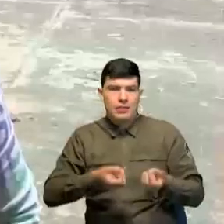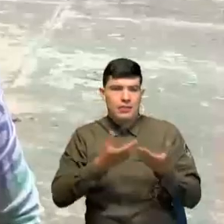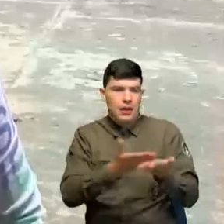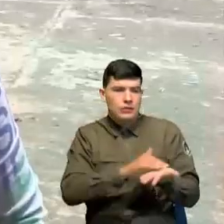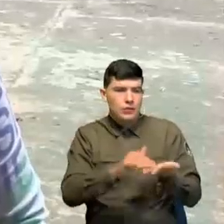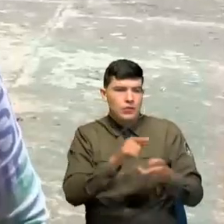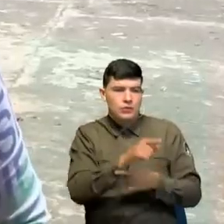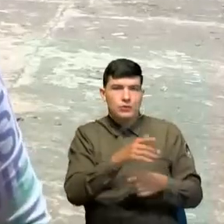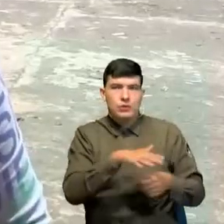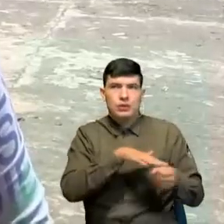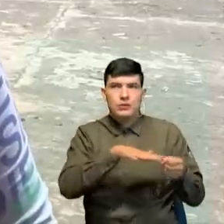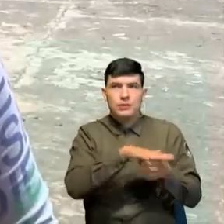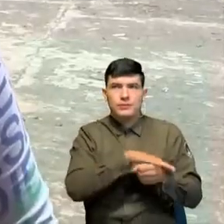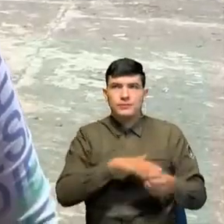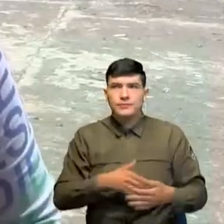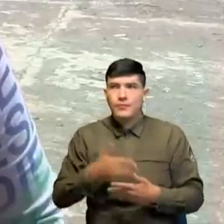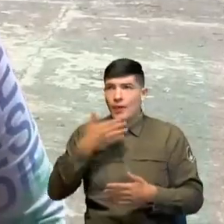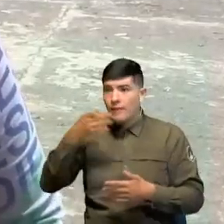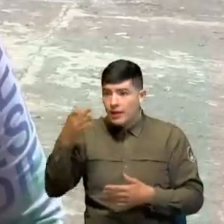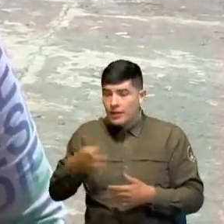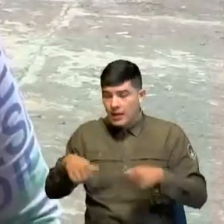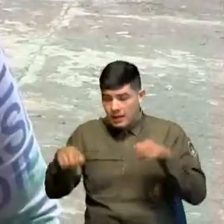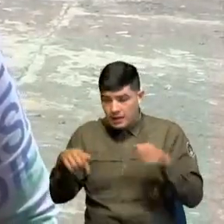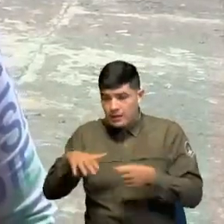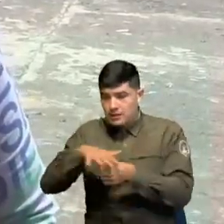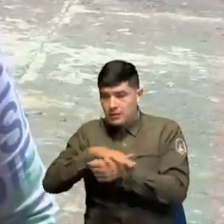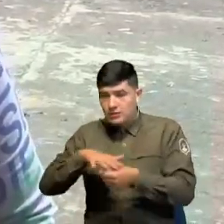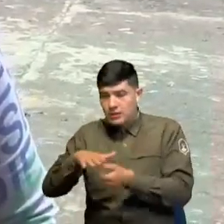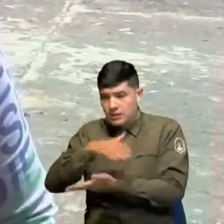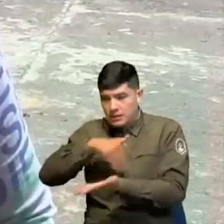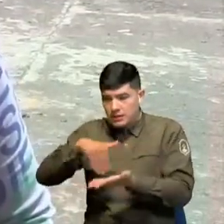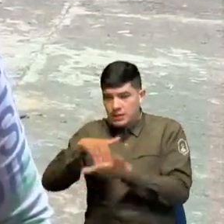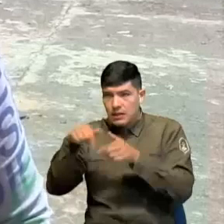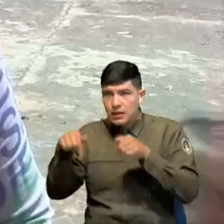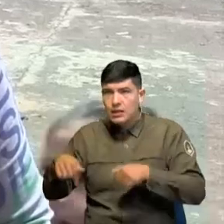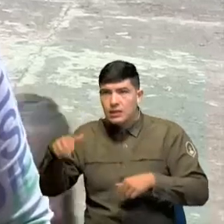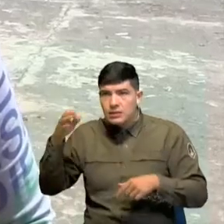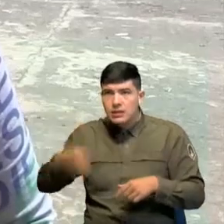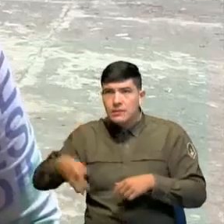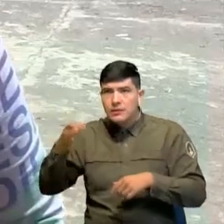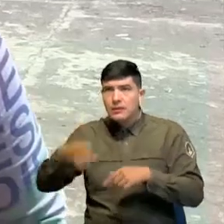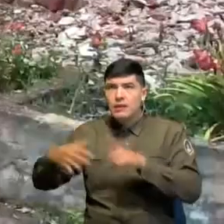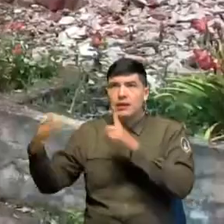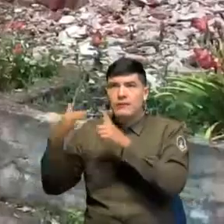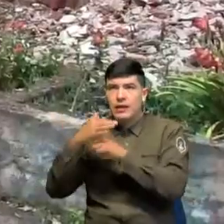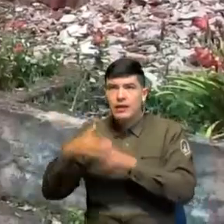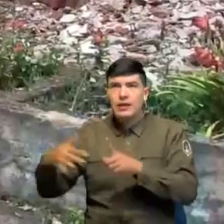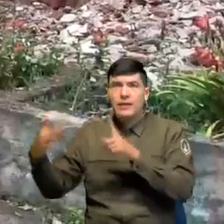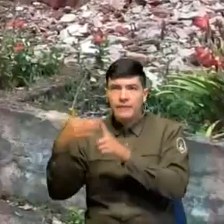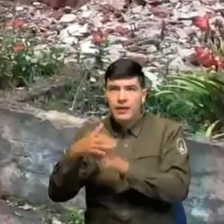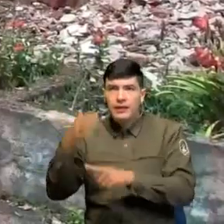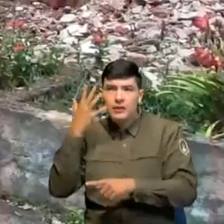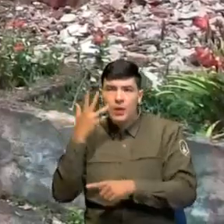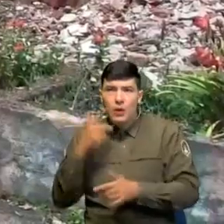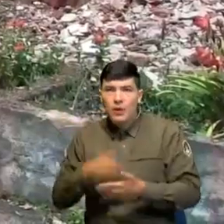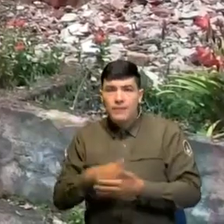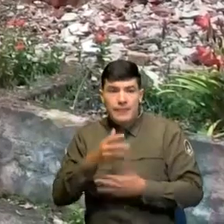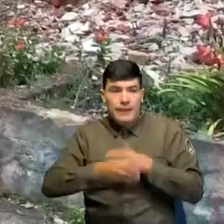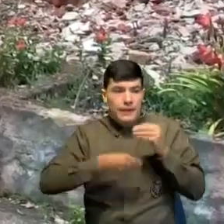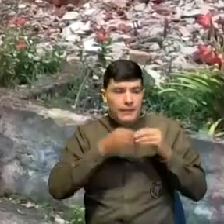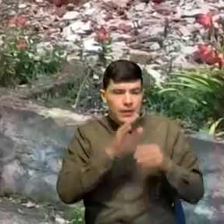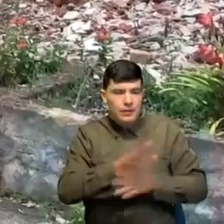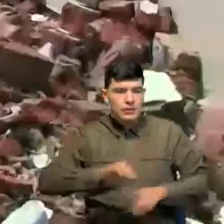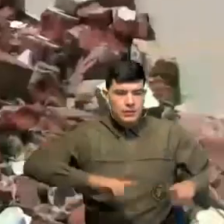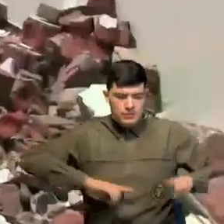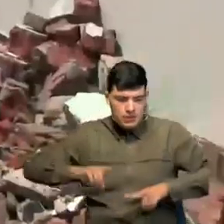situación. La verdad, la situación de la sede siempre ha estado en deterioro día a día. Las